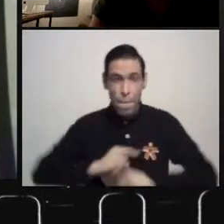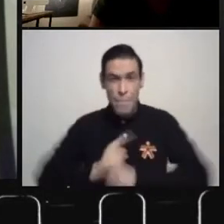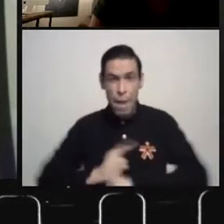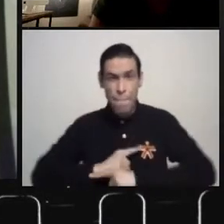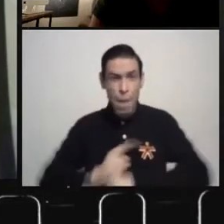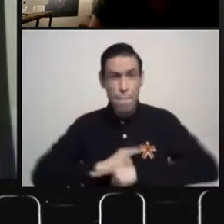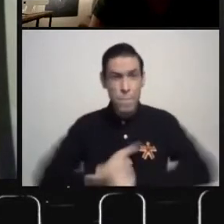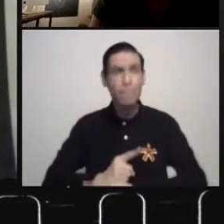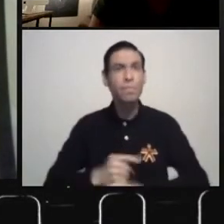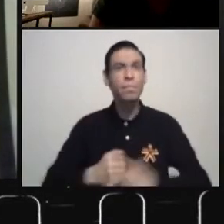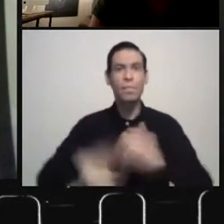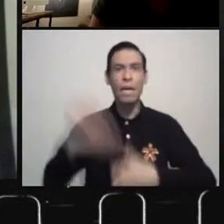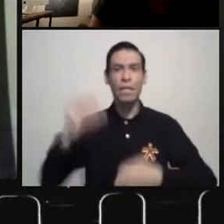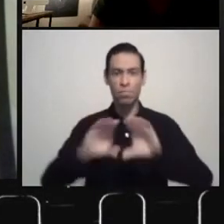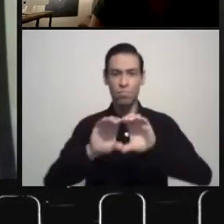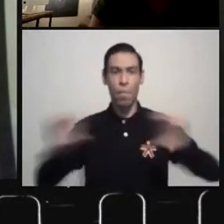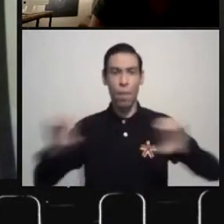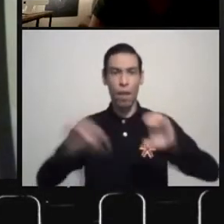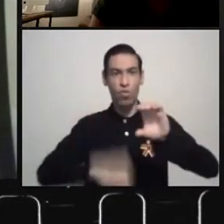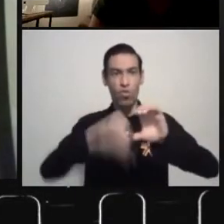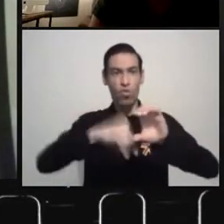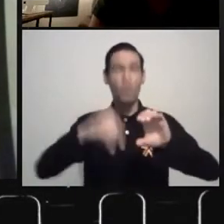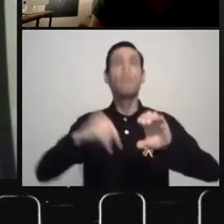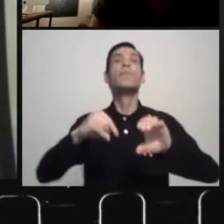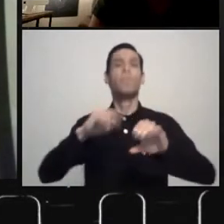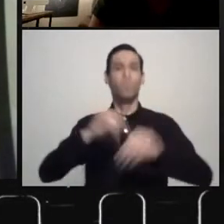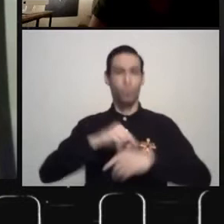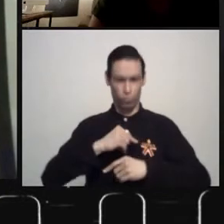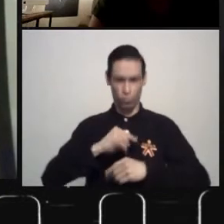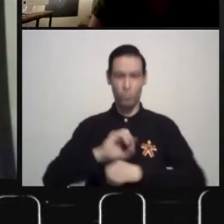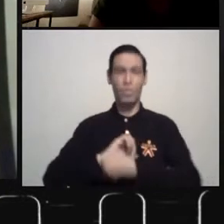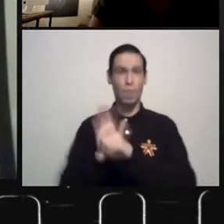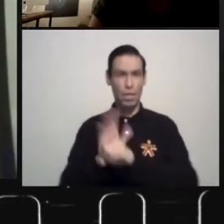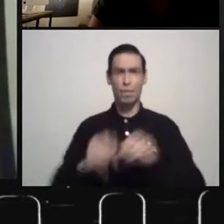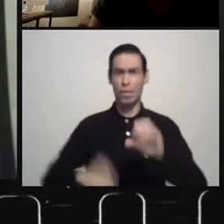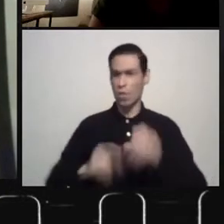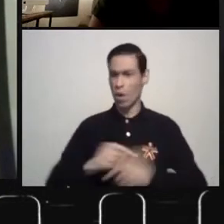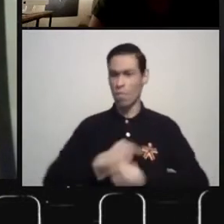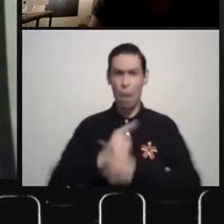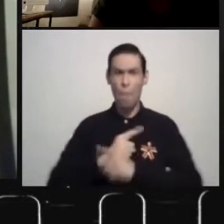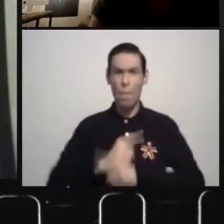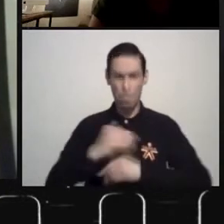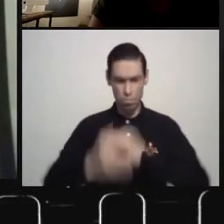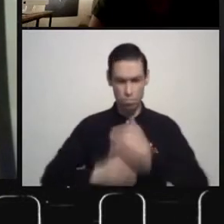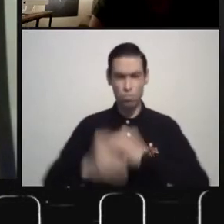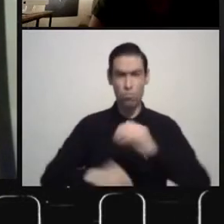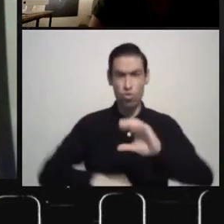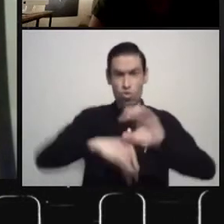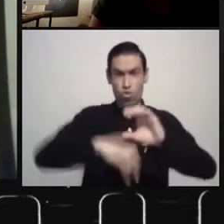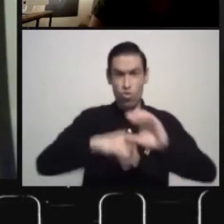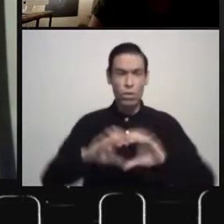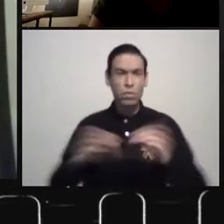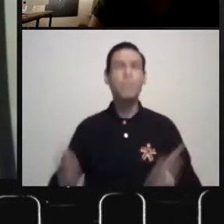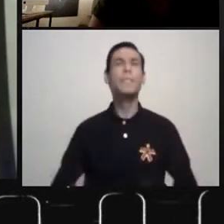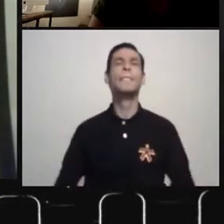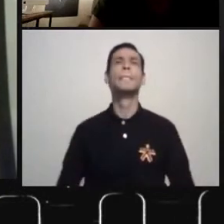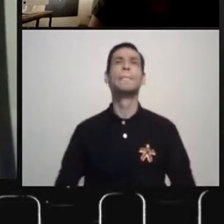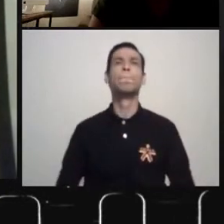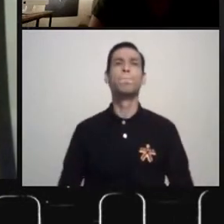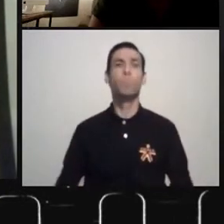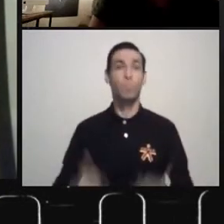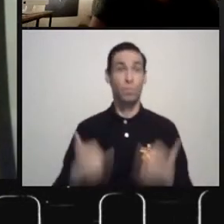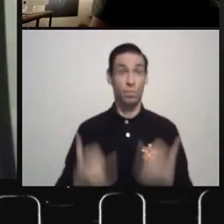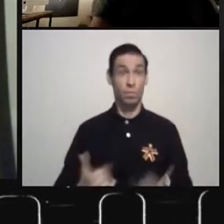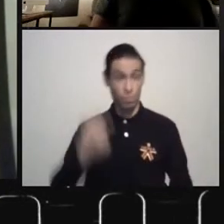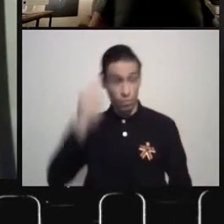plataformas iban a volver muy importantes. La pandemia sin duda alguna aceleró ese proceso, pero creo que precisamente ahora el cine independiente